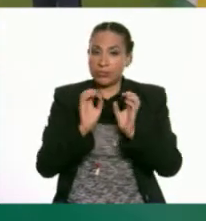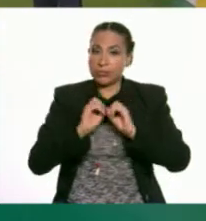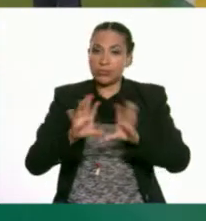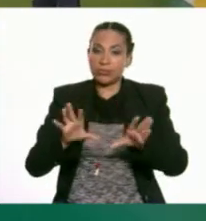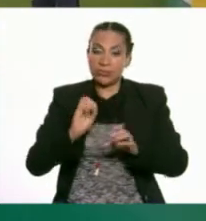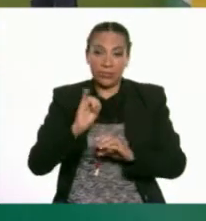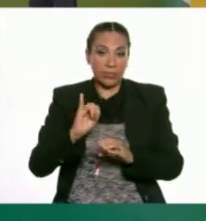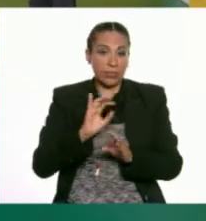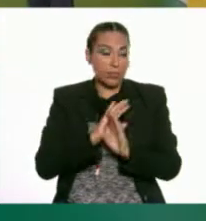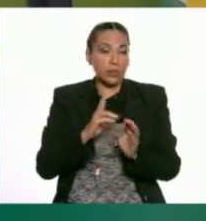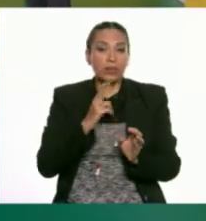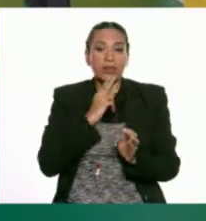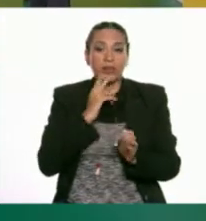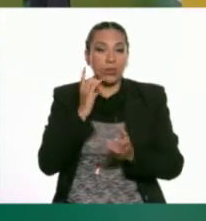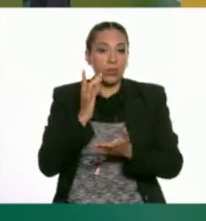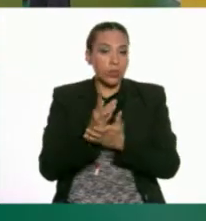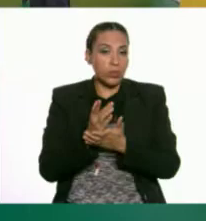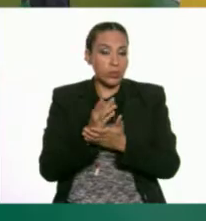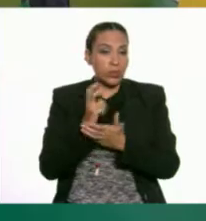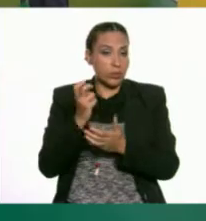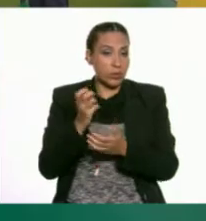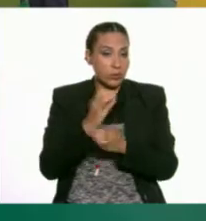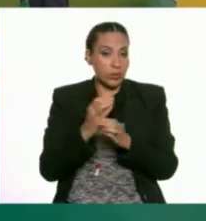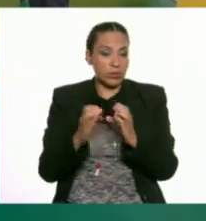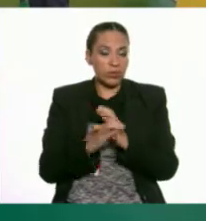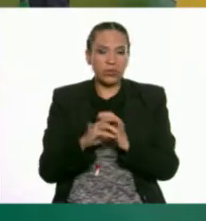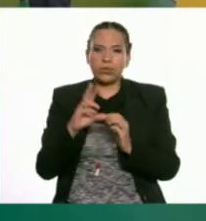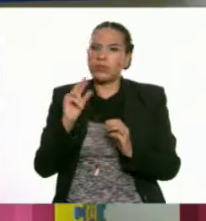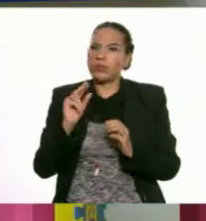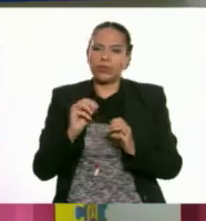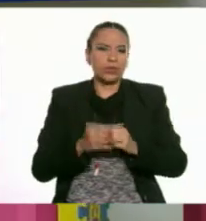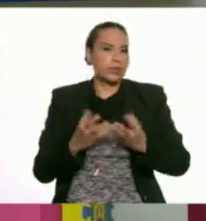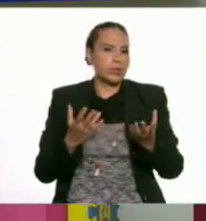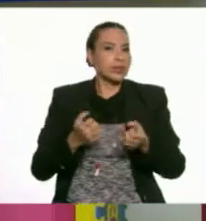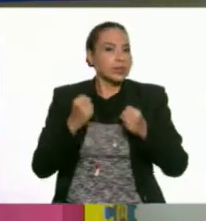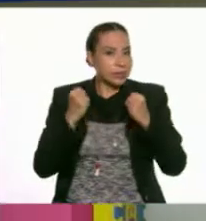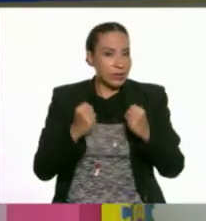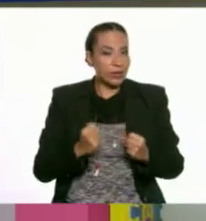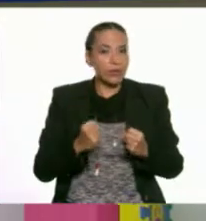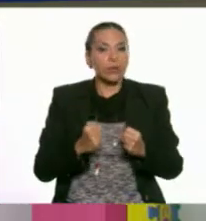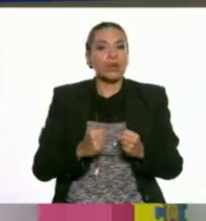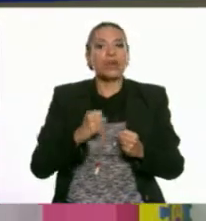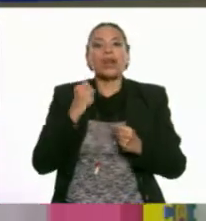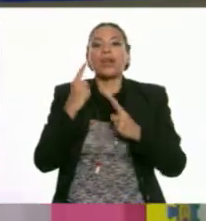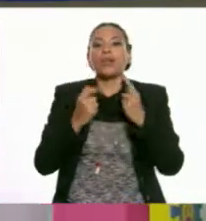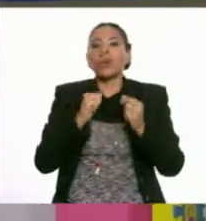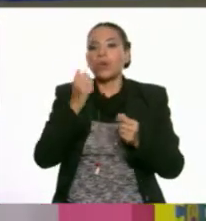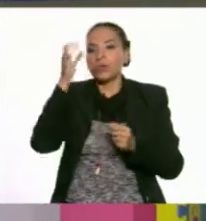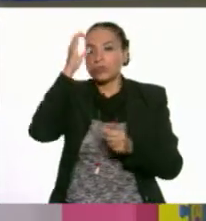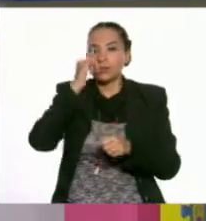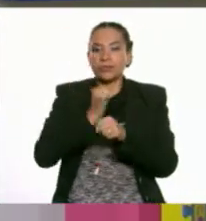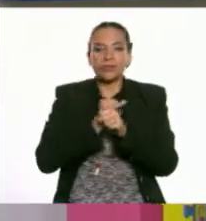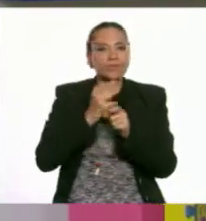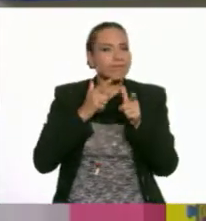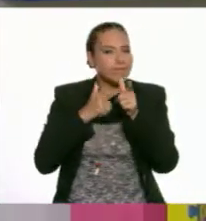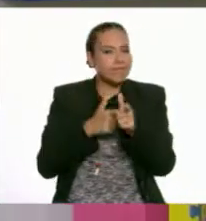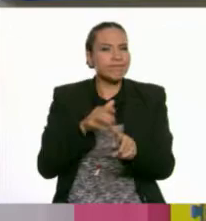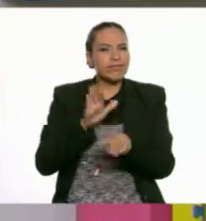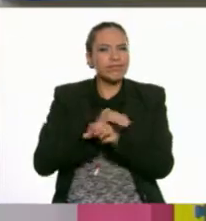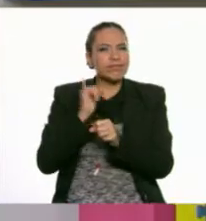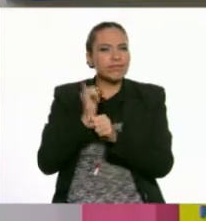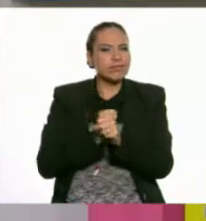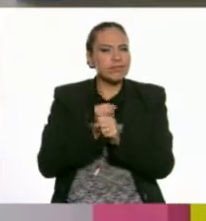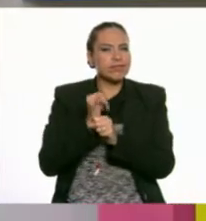quedó. ¿Solo nos sirve para hacer estos experimentos? No, claro que no. Seguramente algún otro científico siguió investigando